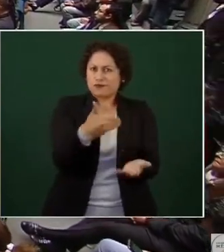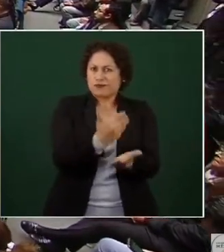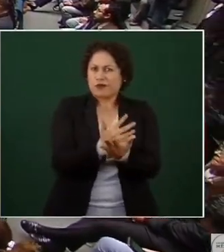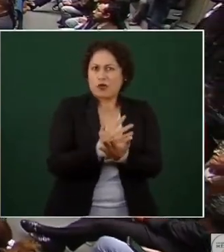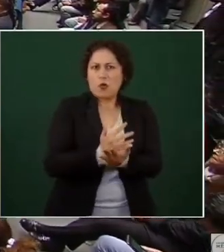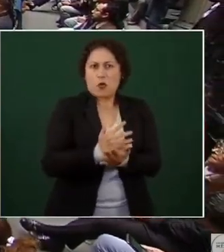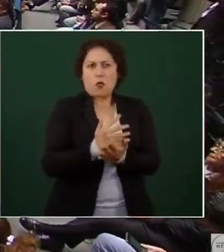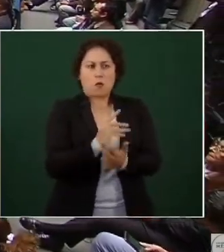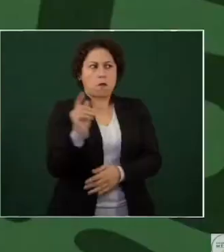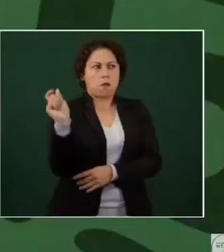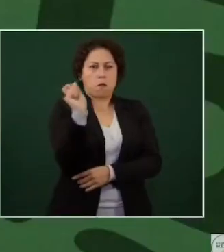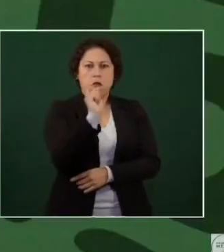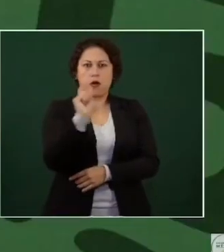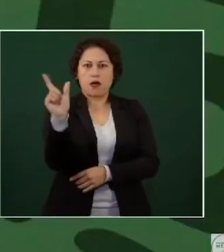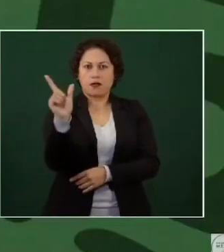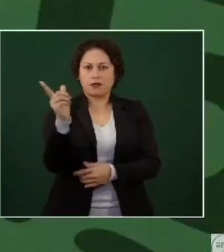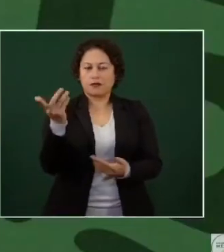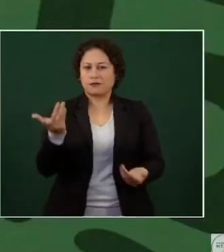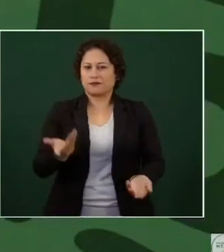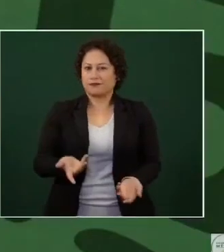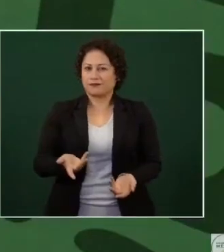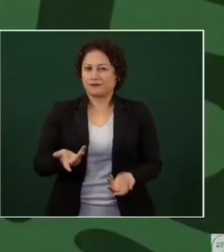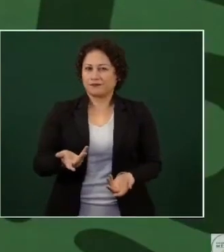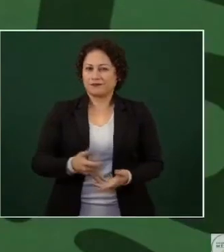cuánto profesionalismo,